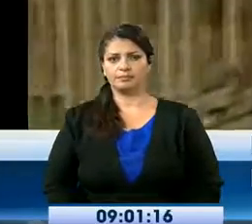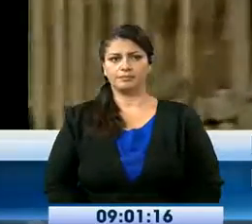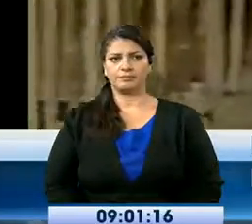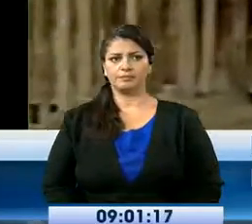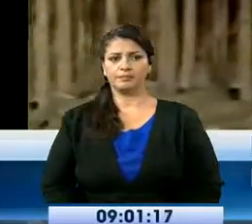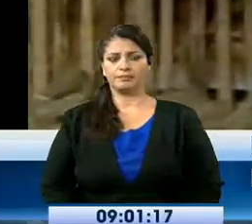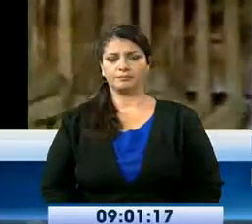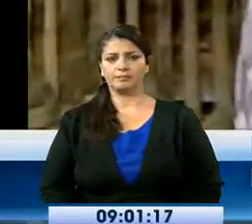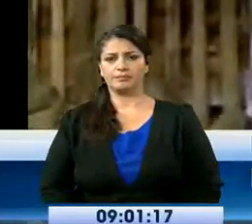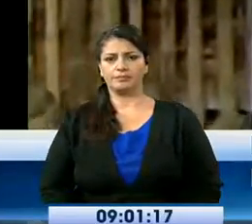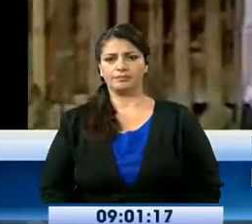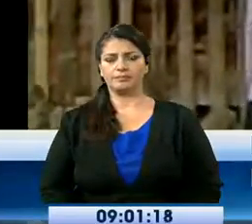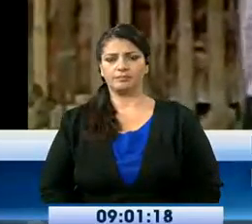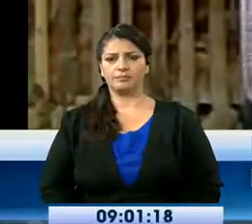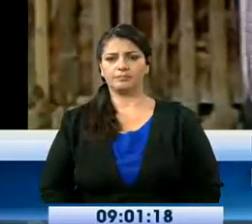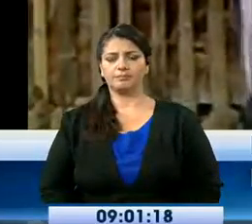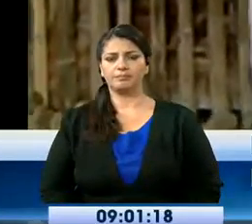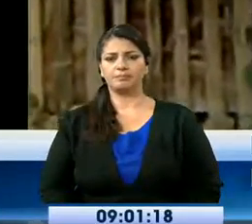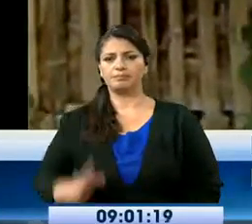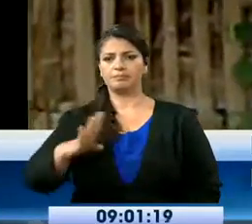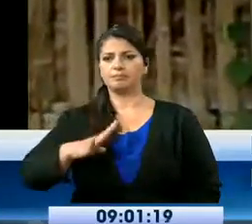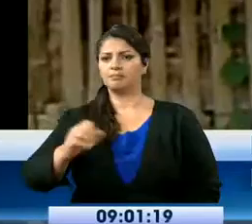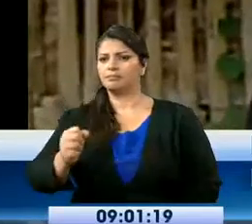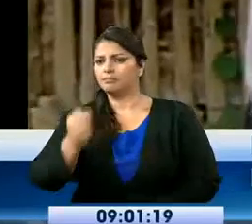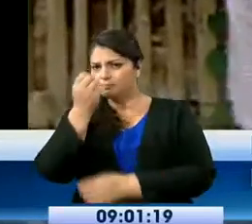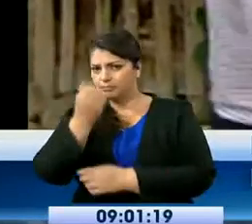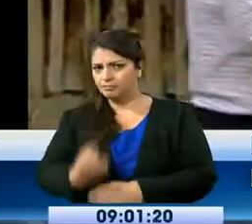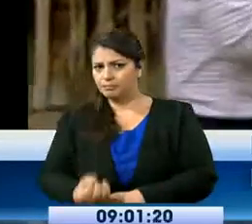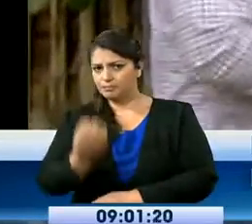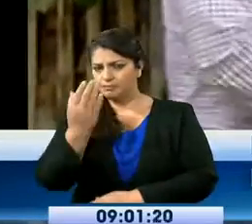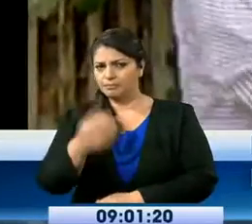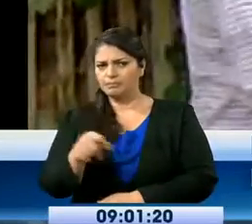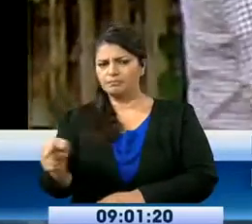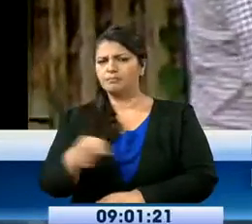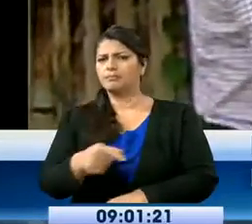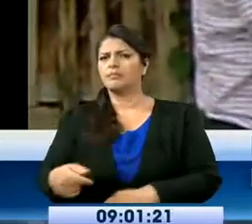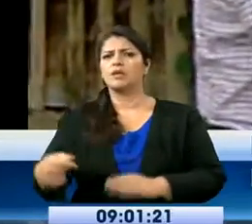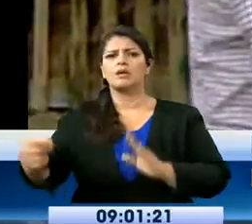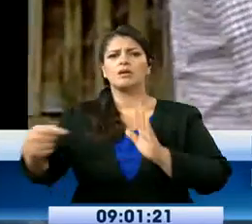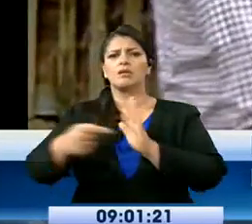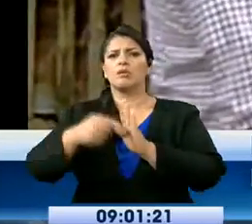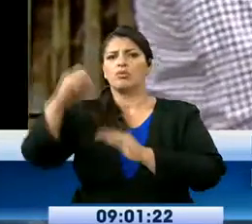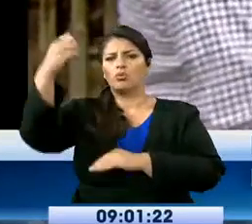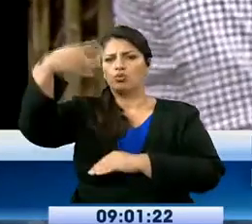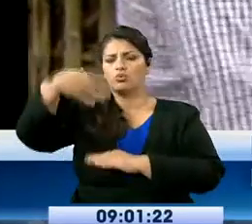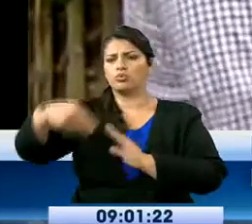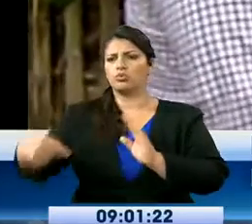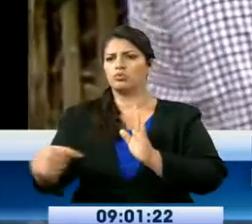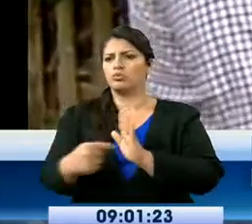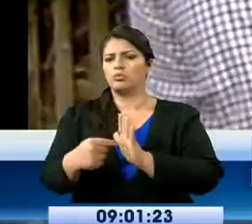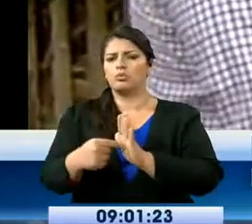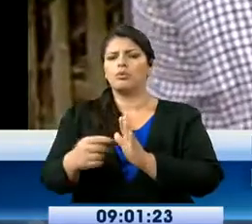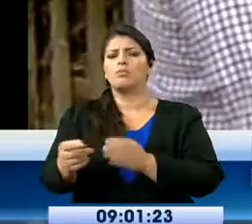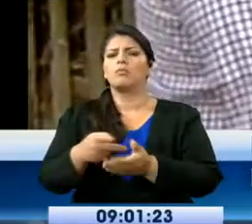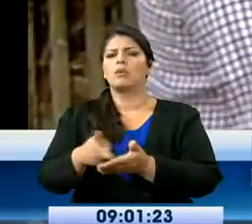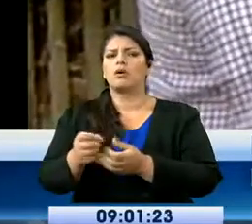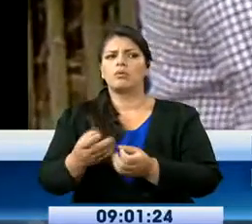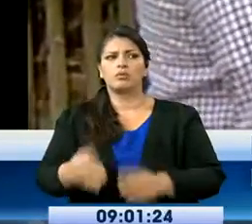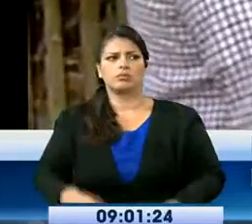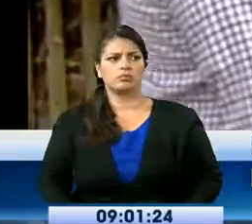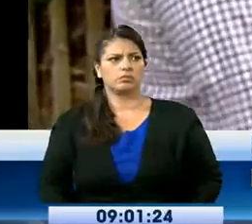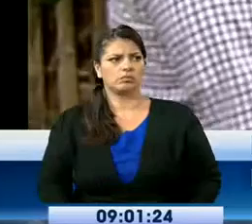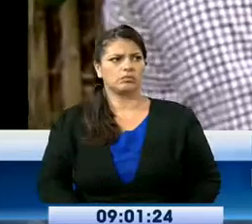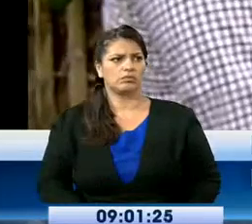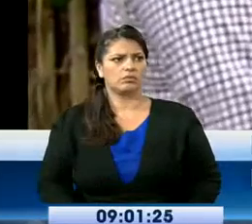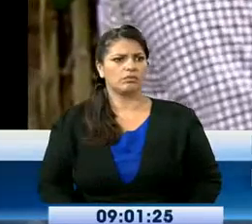Negocios Guayaquil. Señora, ¿usted cuánto paga más o menos en servicio eléctrico mensual? Mensual yo pagaba 98, ahorita estoy